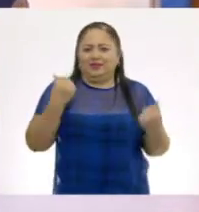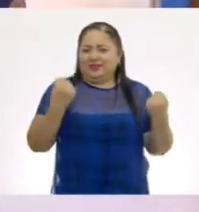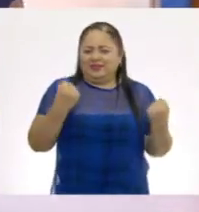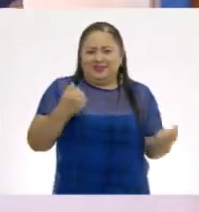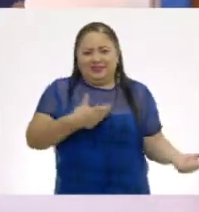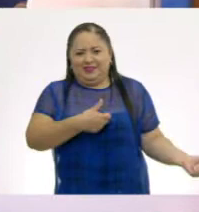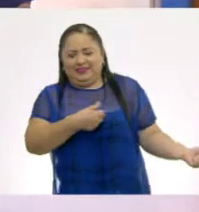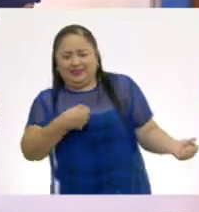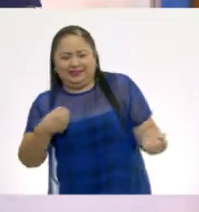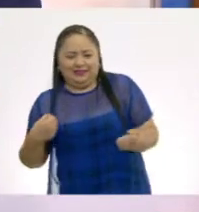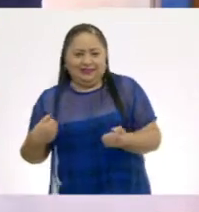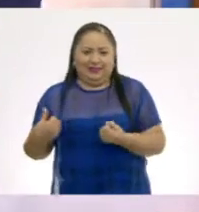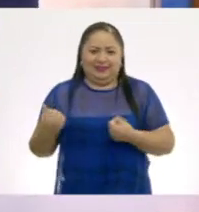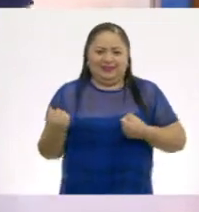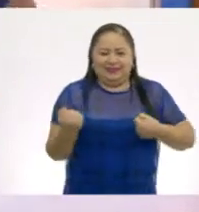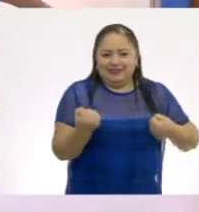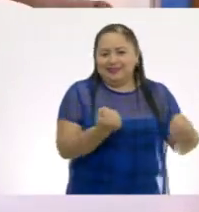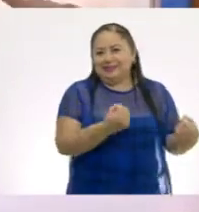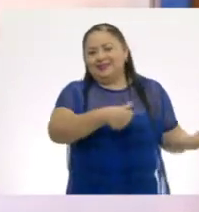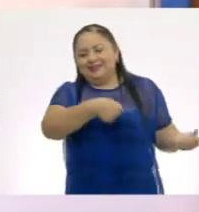fuerza!